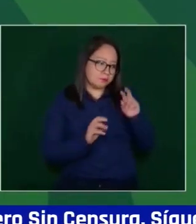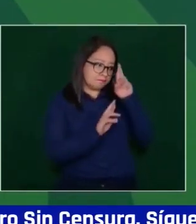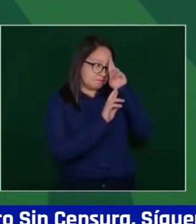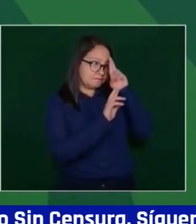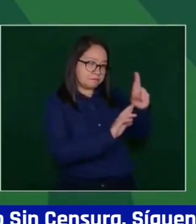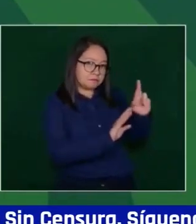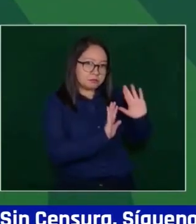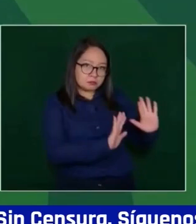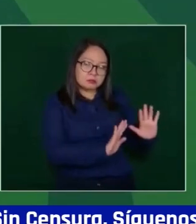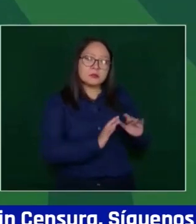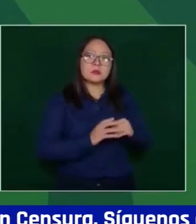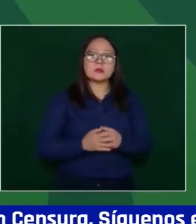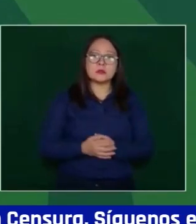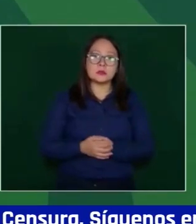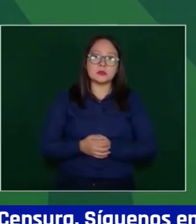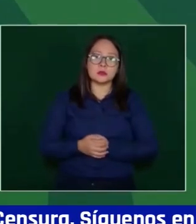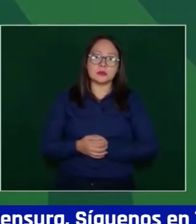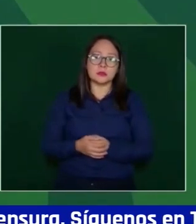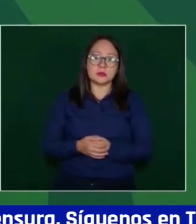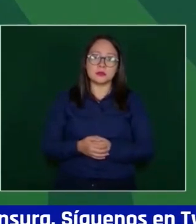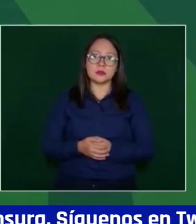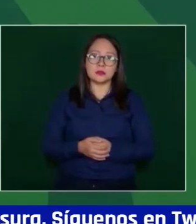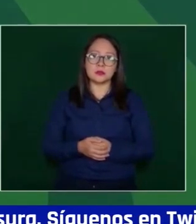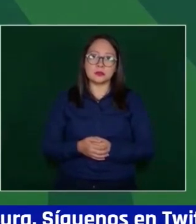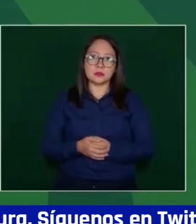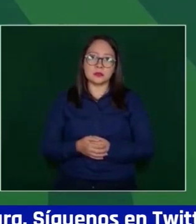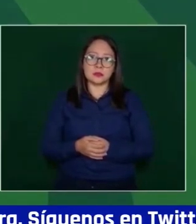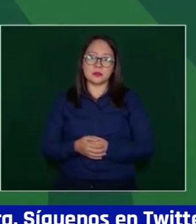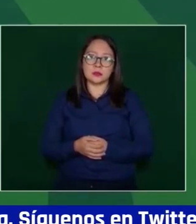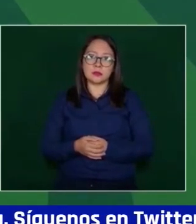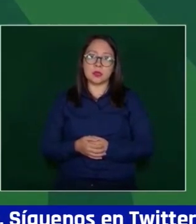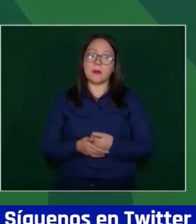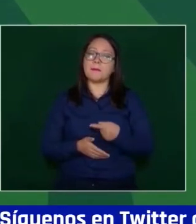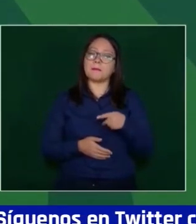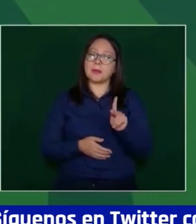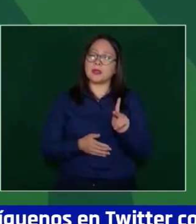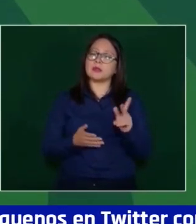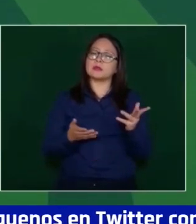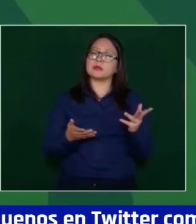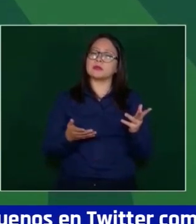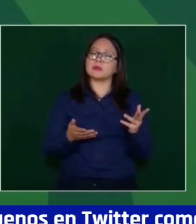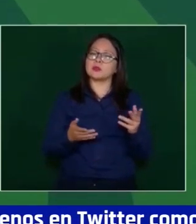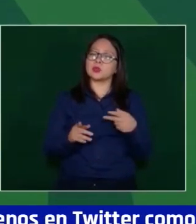Pero además tiene como característica